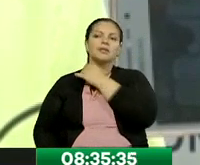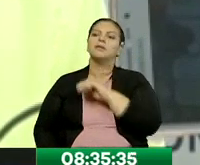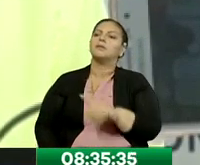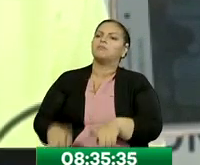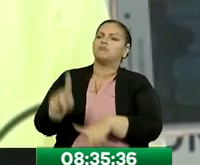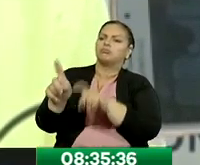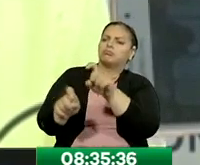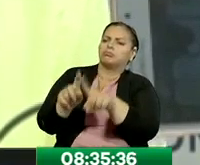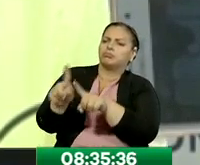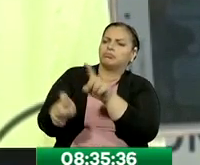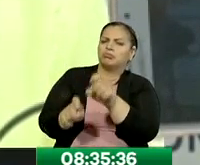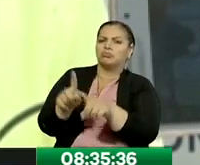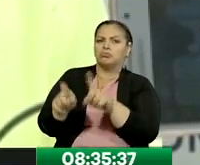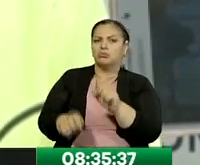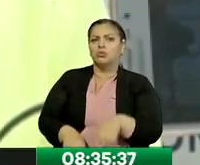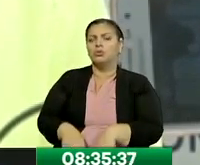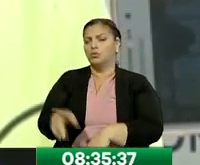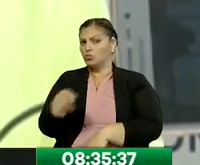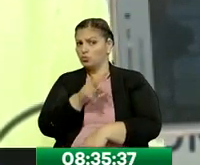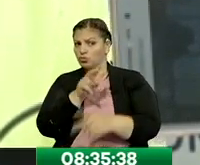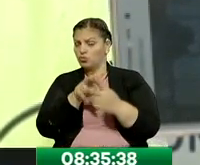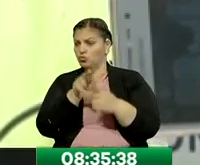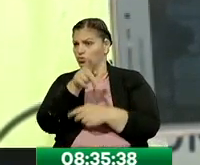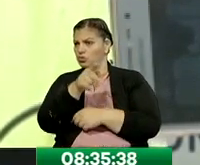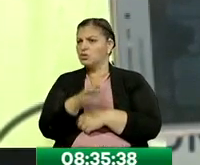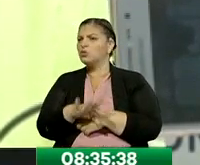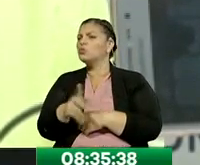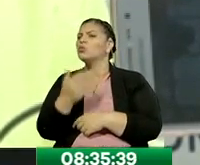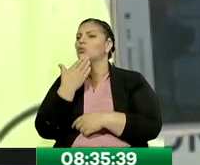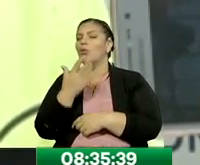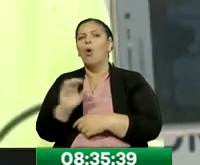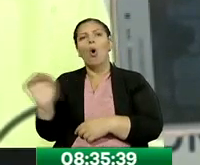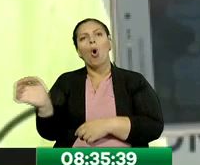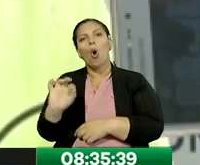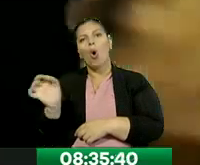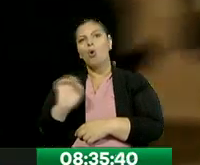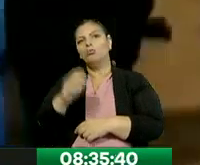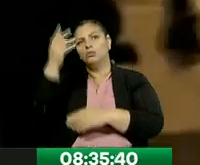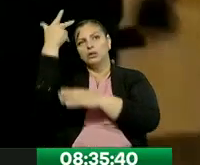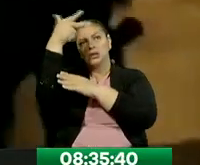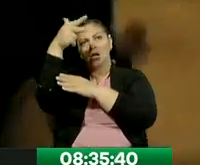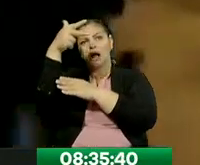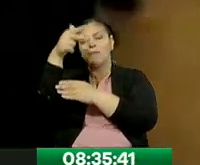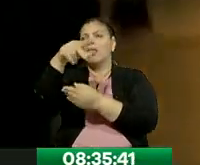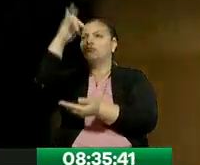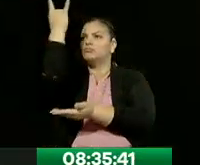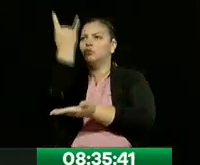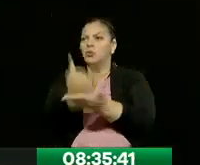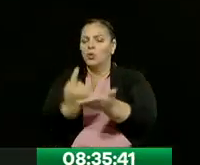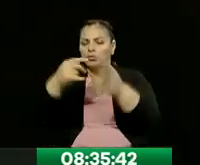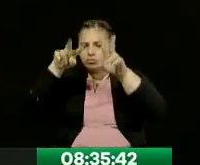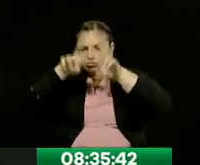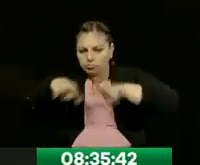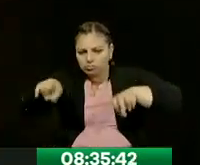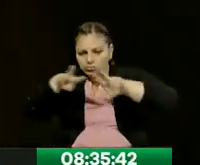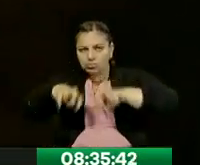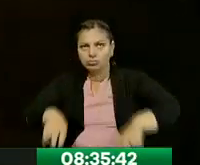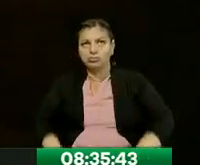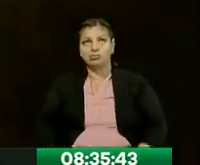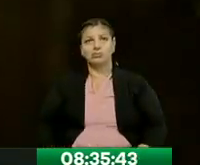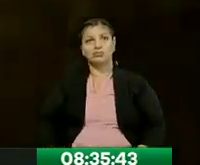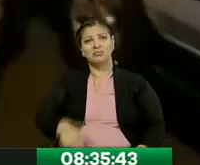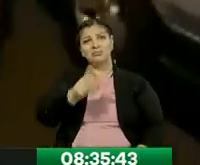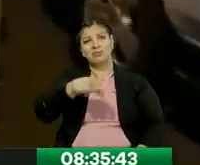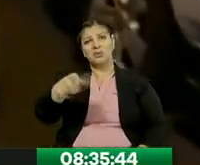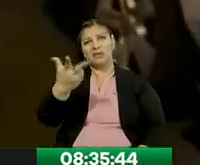información proporcionada por ciudadanos, por cámaras de videovigilancia. La mayoría de los detenidos tienen antecedentes